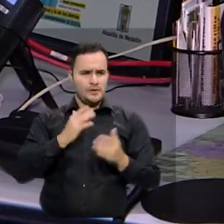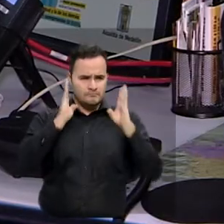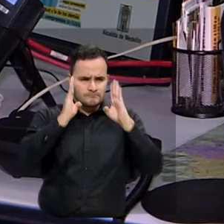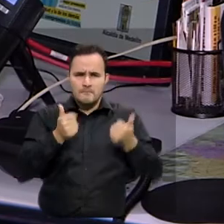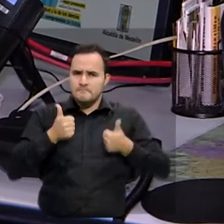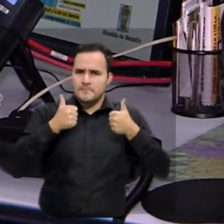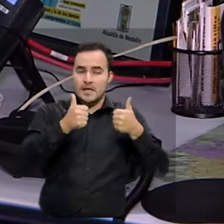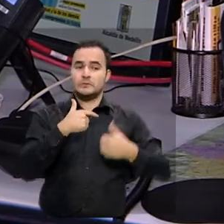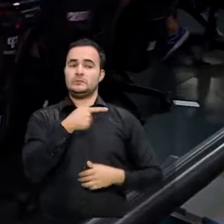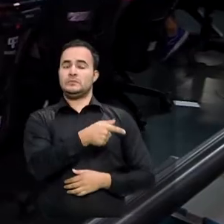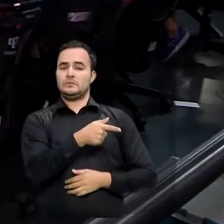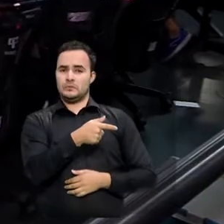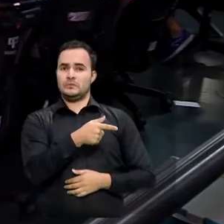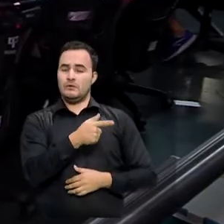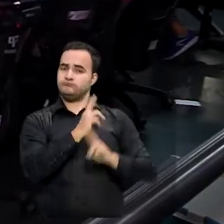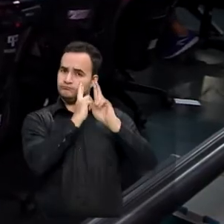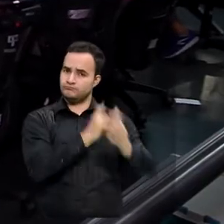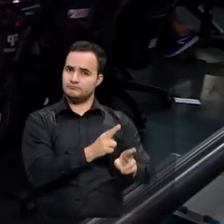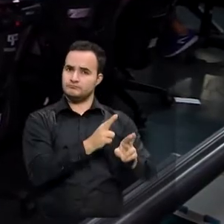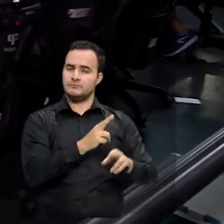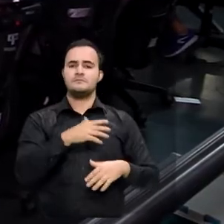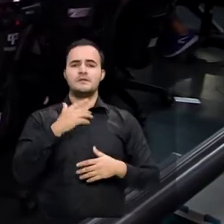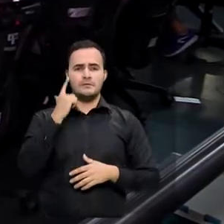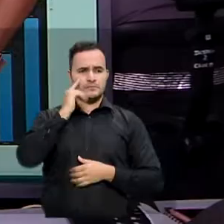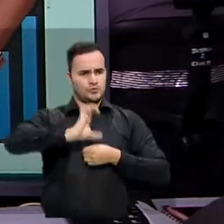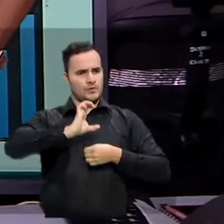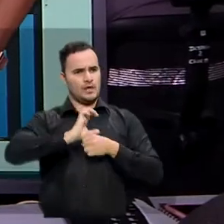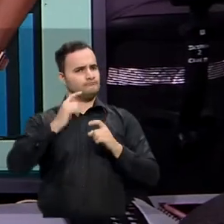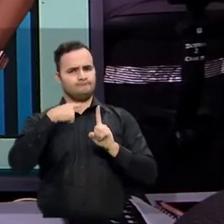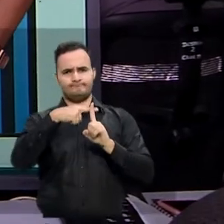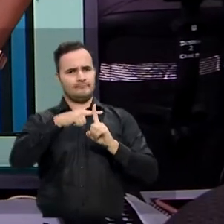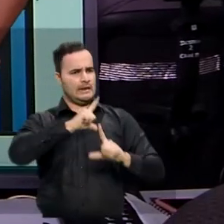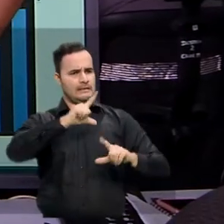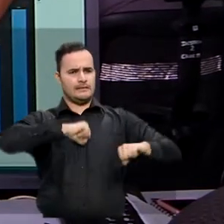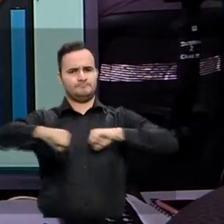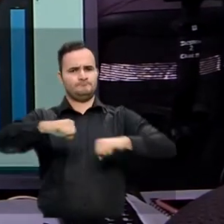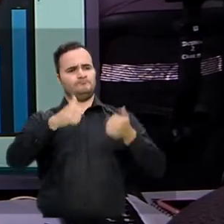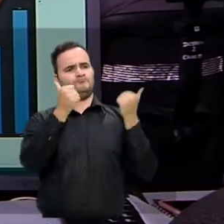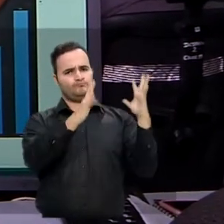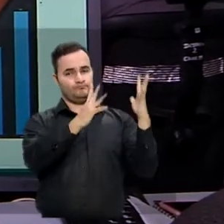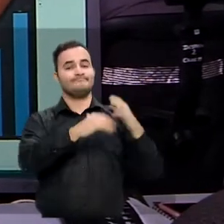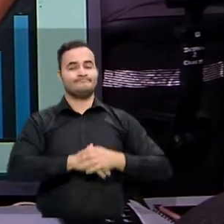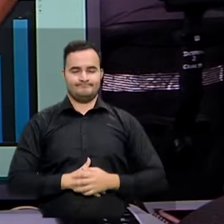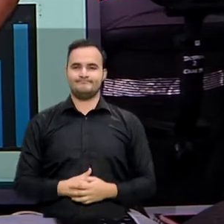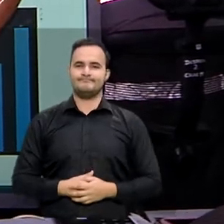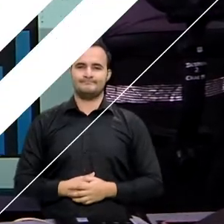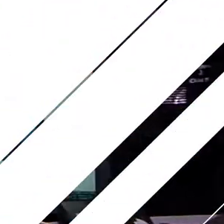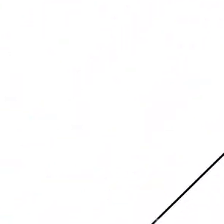y fue reconocido como parte fundamental en los resultados positivos de la ciudad frente al virus.